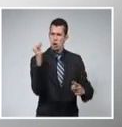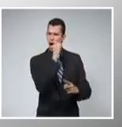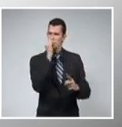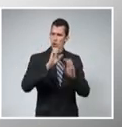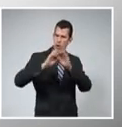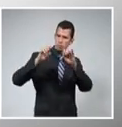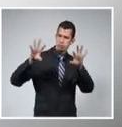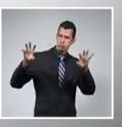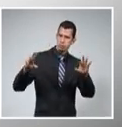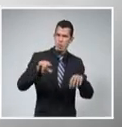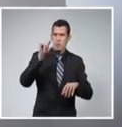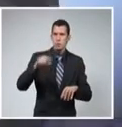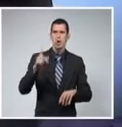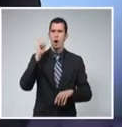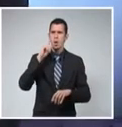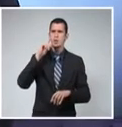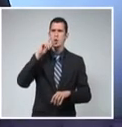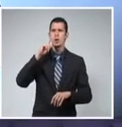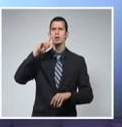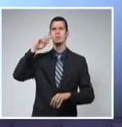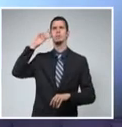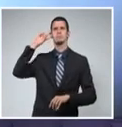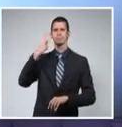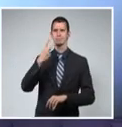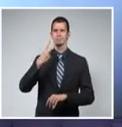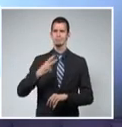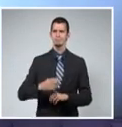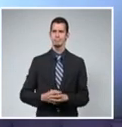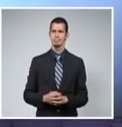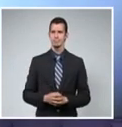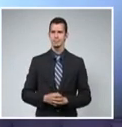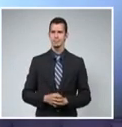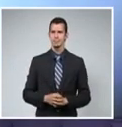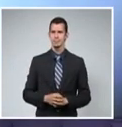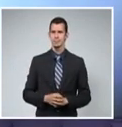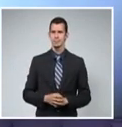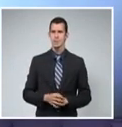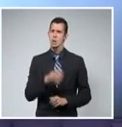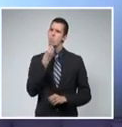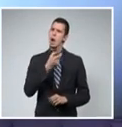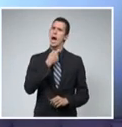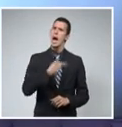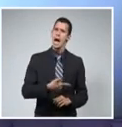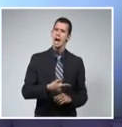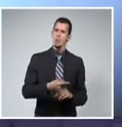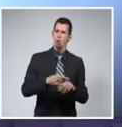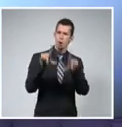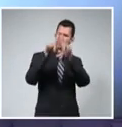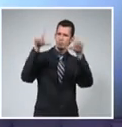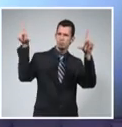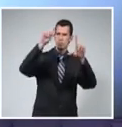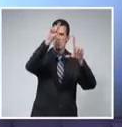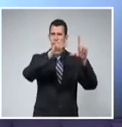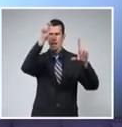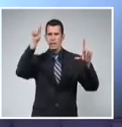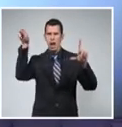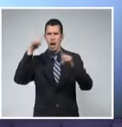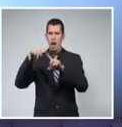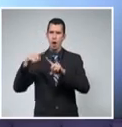pancartas extendidas. Voy a repetir aquí. Entonar frases o canciones. ¿Qué les